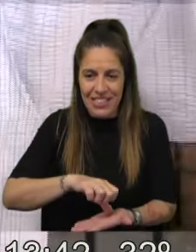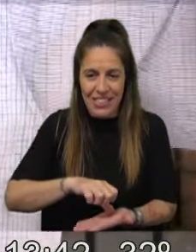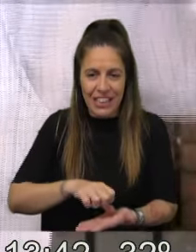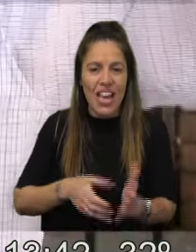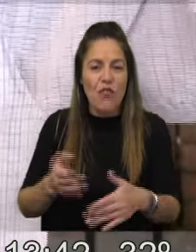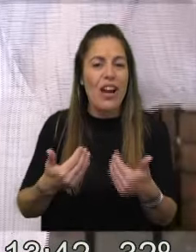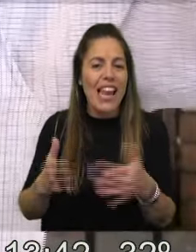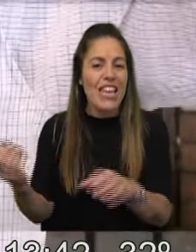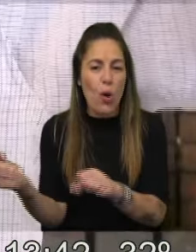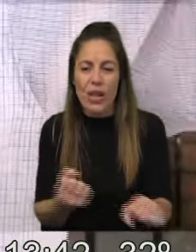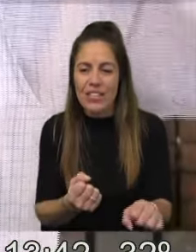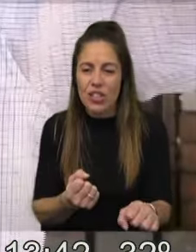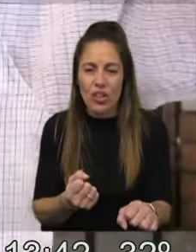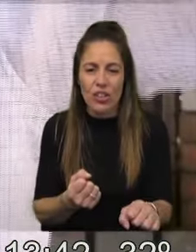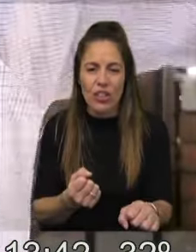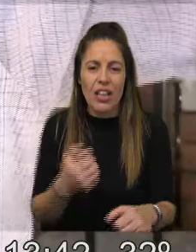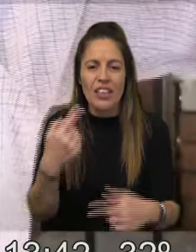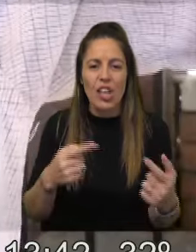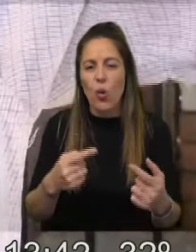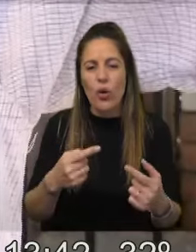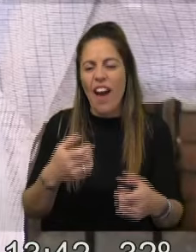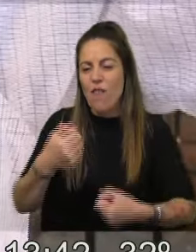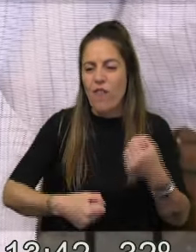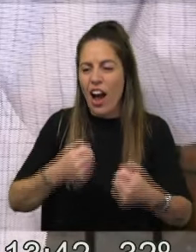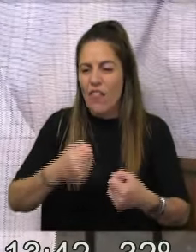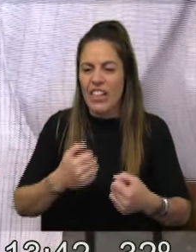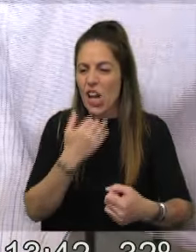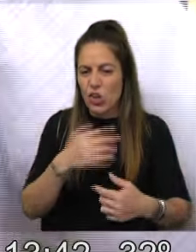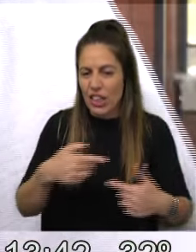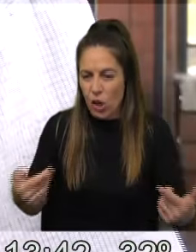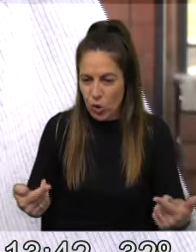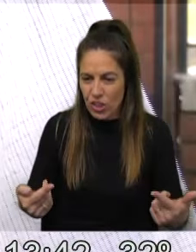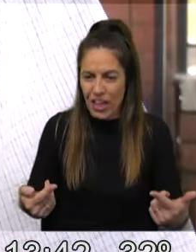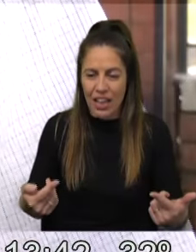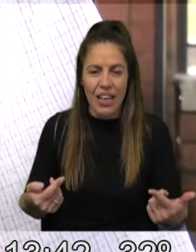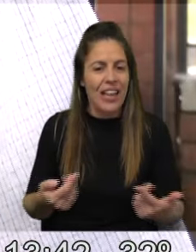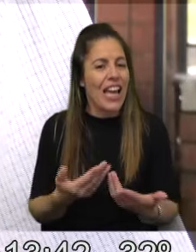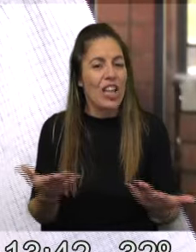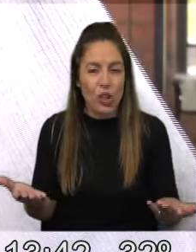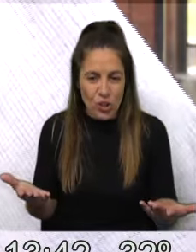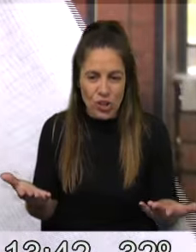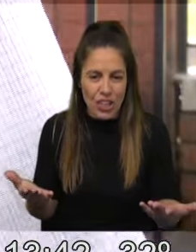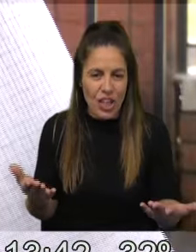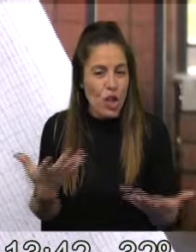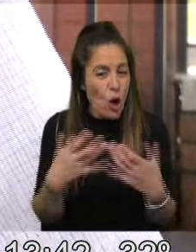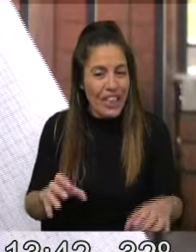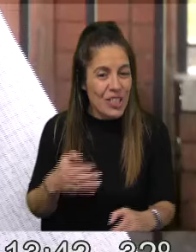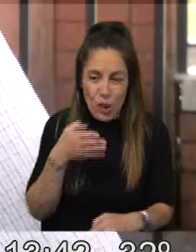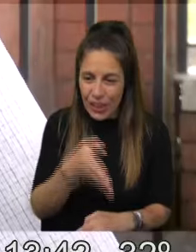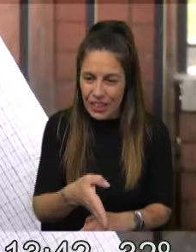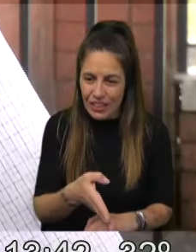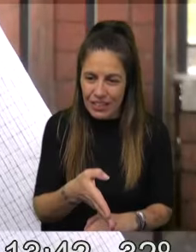la inauguración de una fábrica, de no sé qué cosa. Entonces, por lo tanto, no quiso ir.